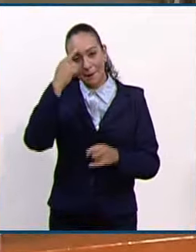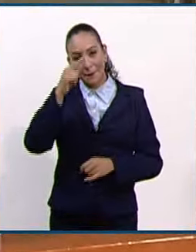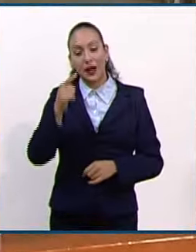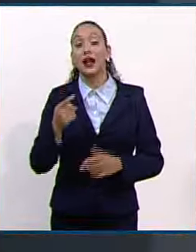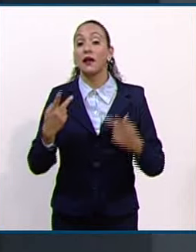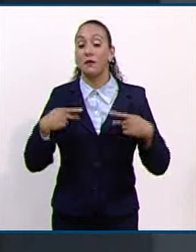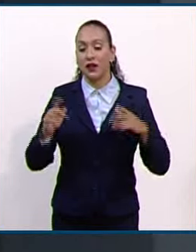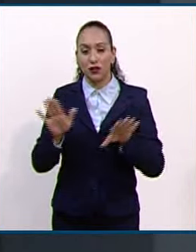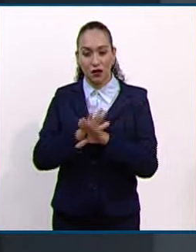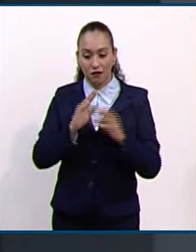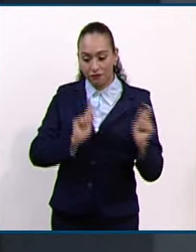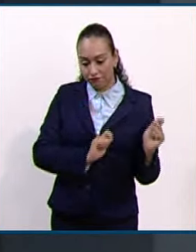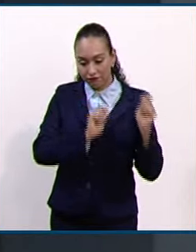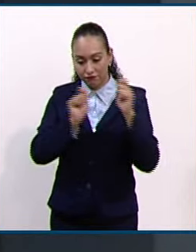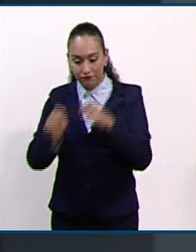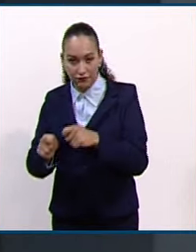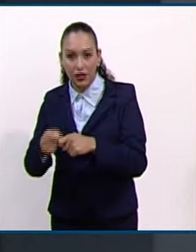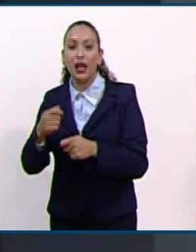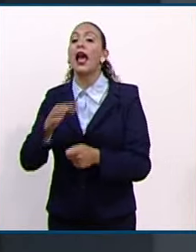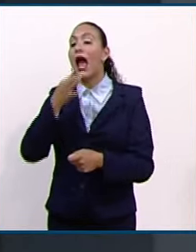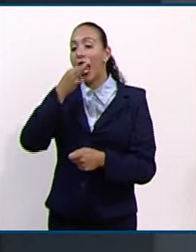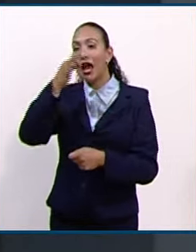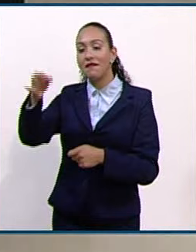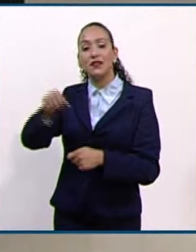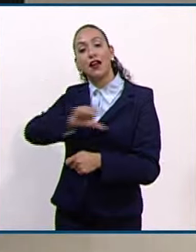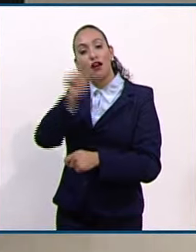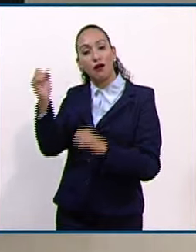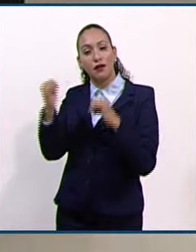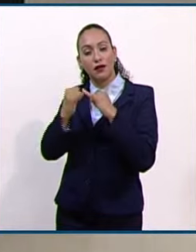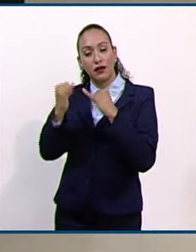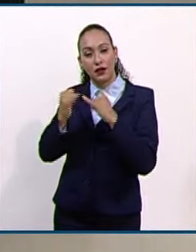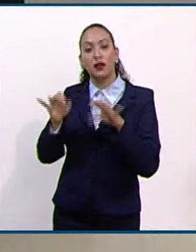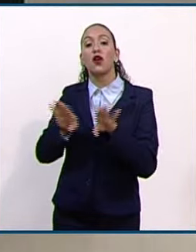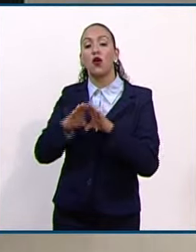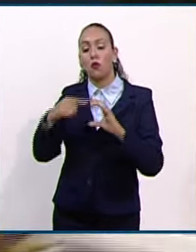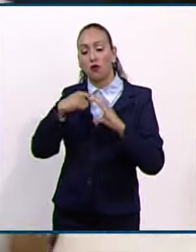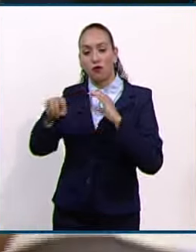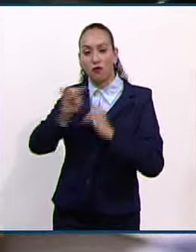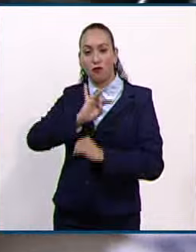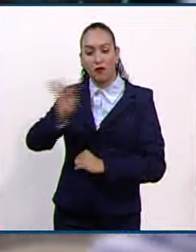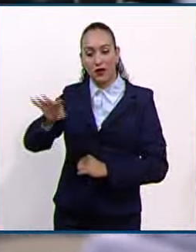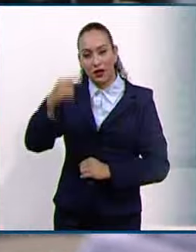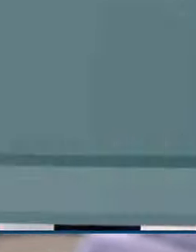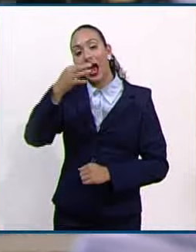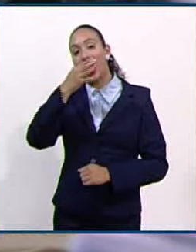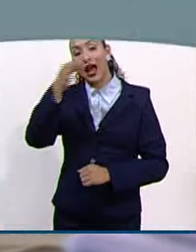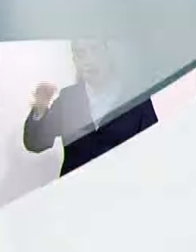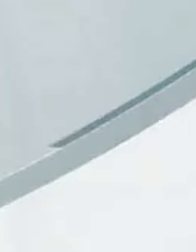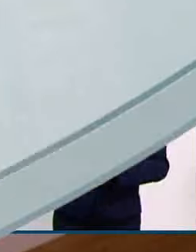sustituya e informarlo a la Unidad de Registro y Control de Asistencia mediante correo electrónico.